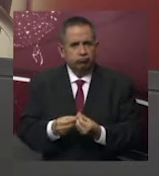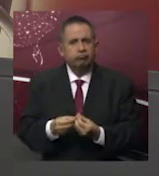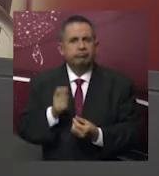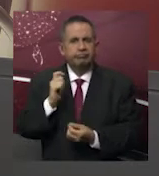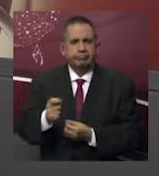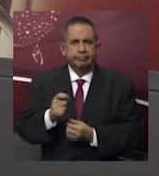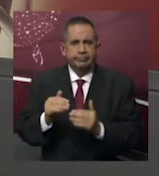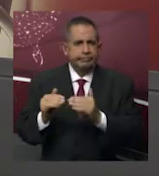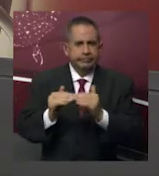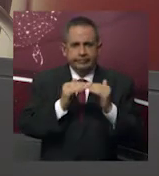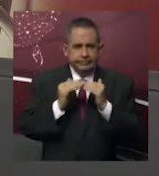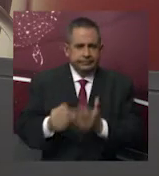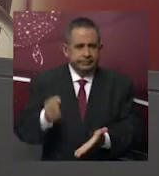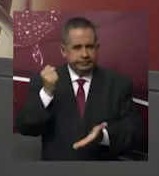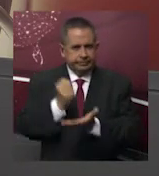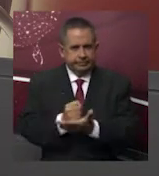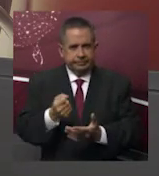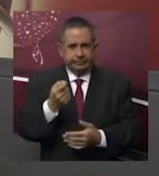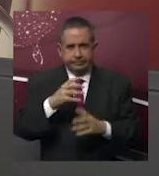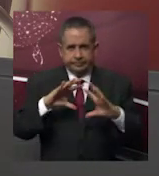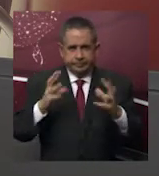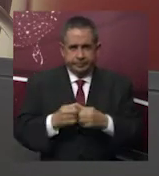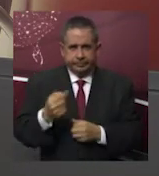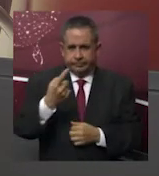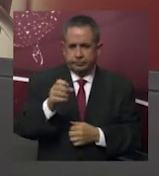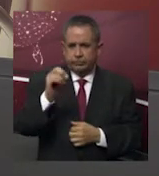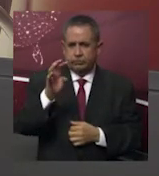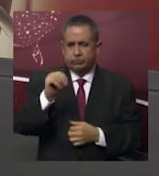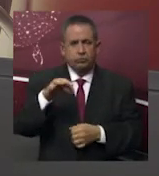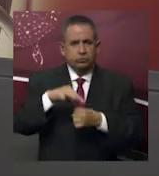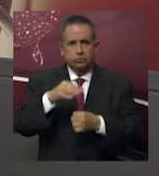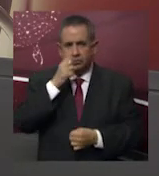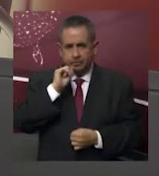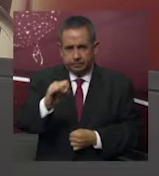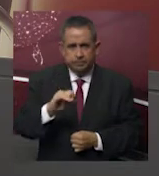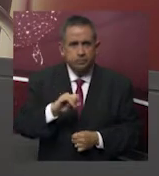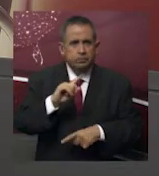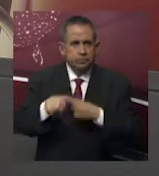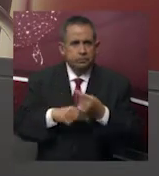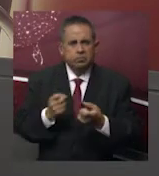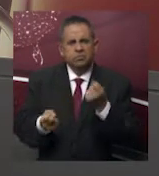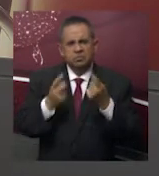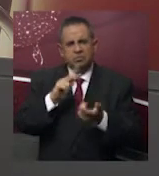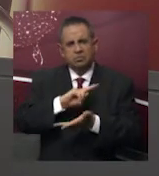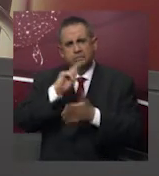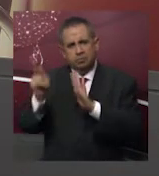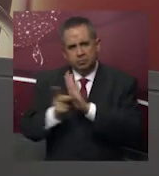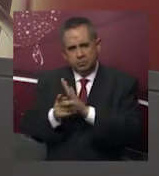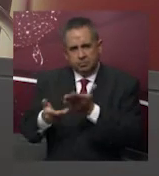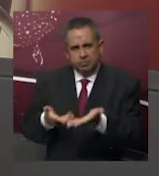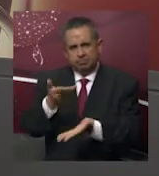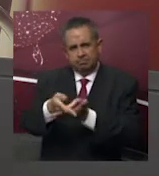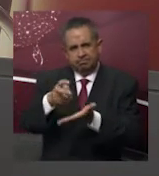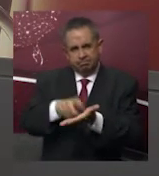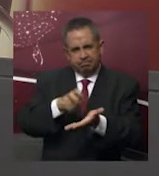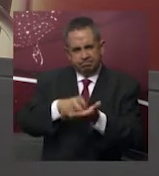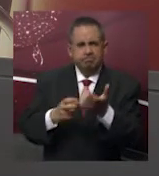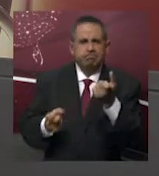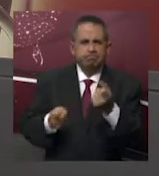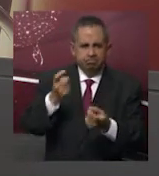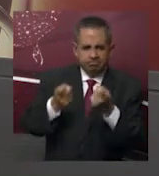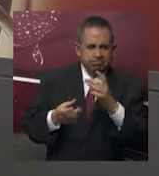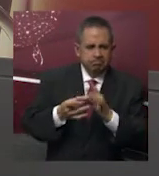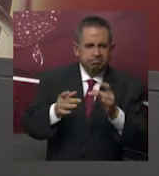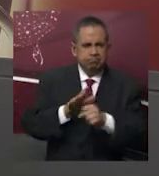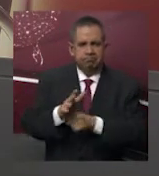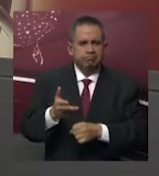no reservados. Aprobado unanimidad, 109 votos a favor, y posteriormente se presentaron diversas propuestas de modificación. Algunas de ellas